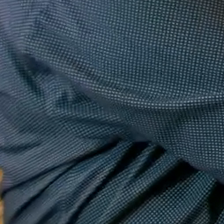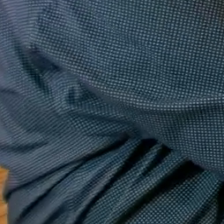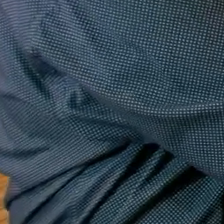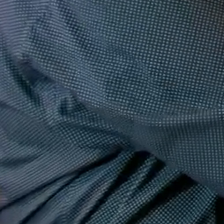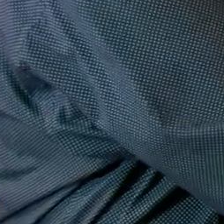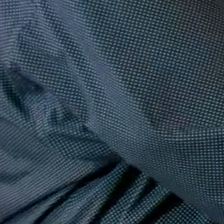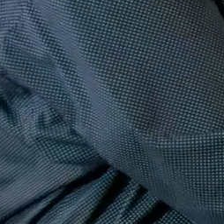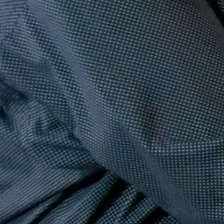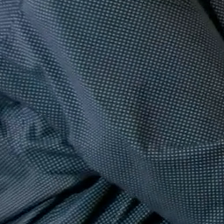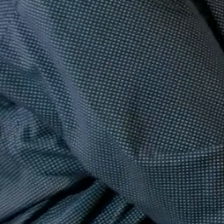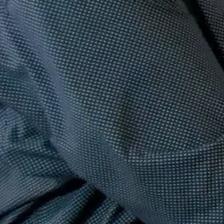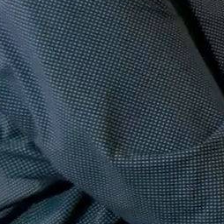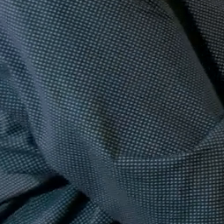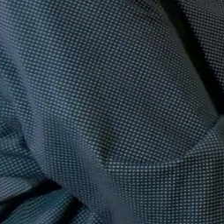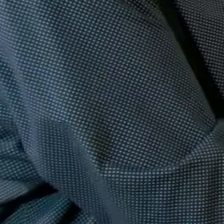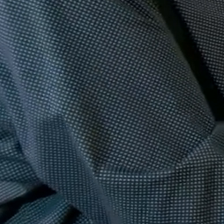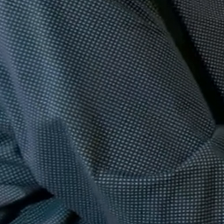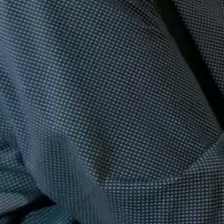i